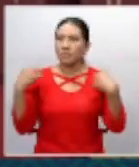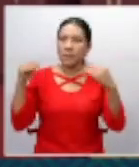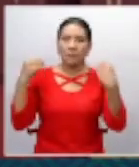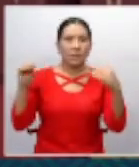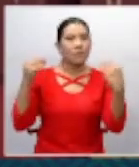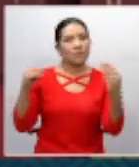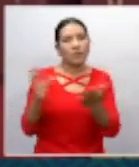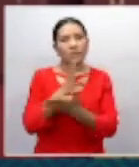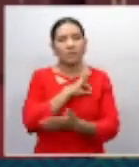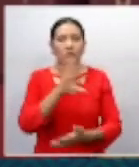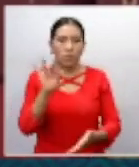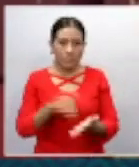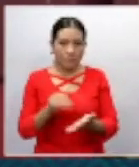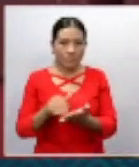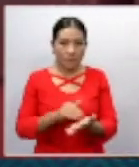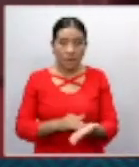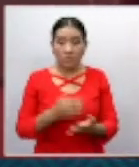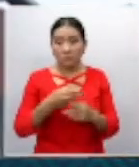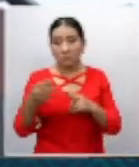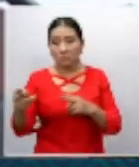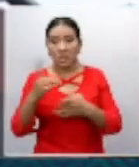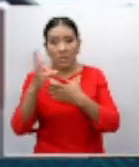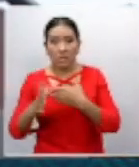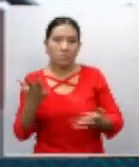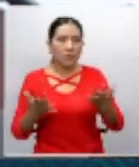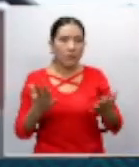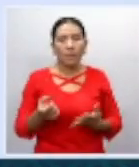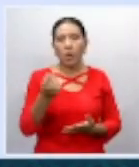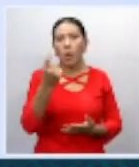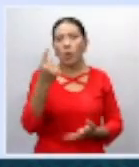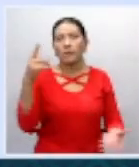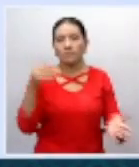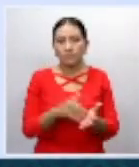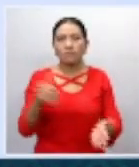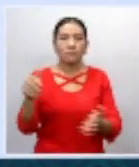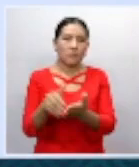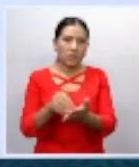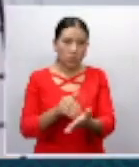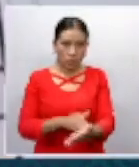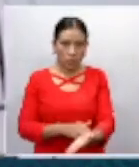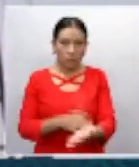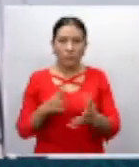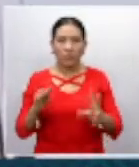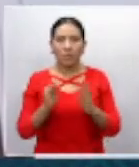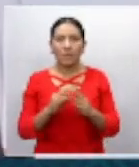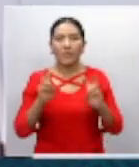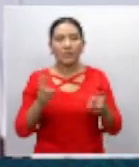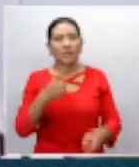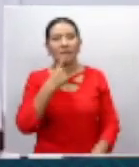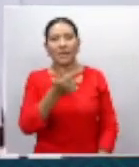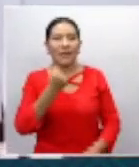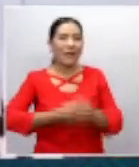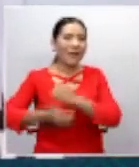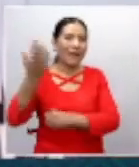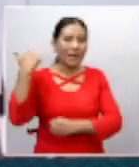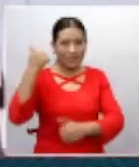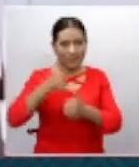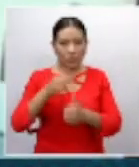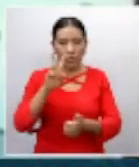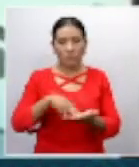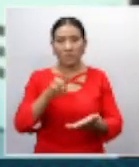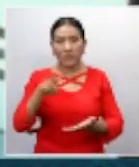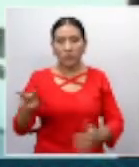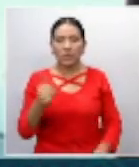la gestión con 11.000 millones, cifra que no llega a los 13.600 millones de dólares del año